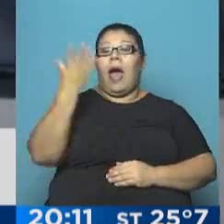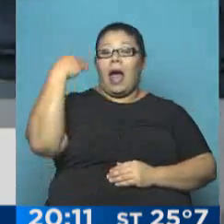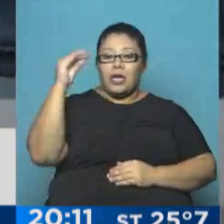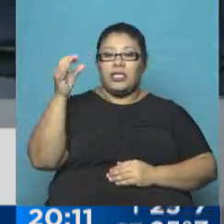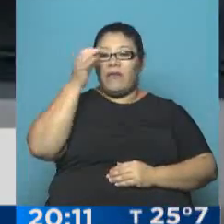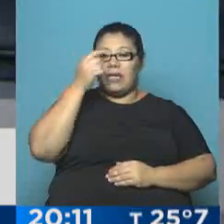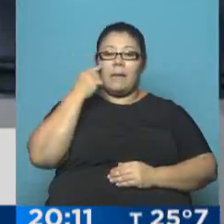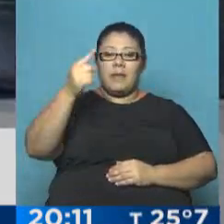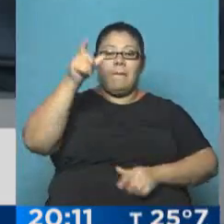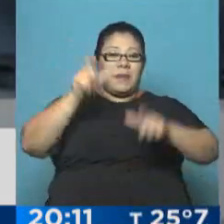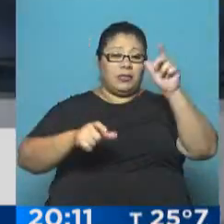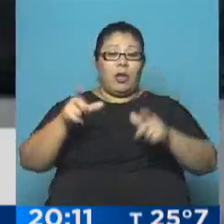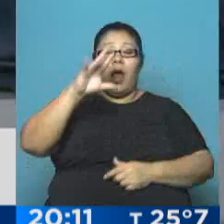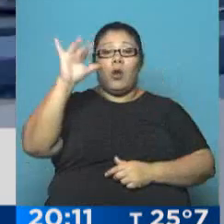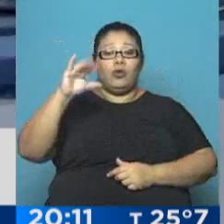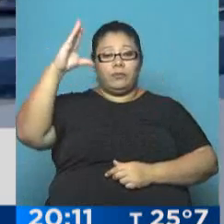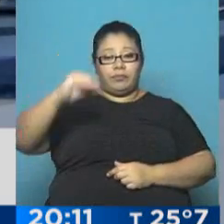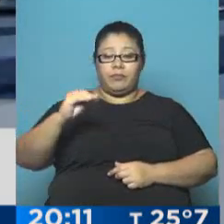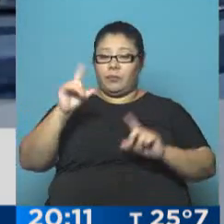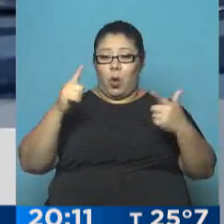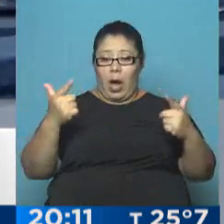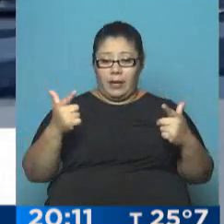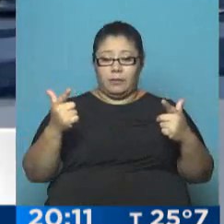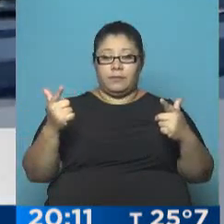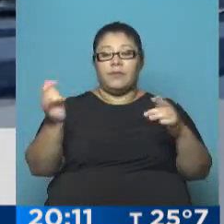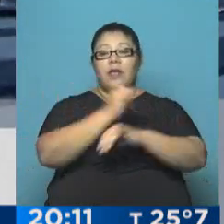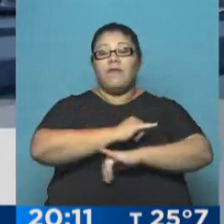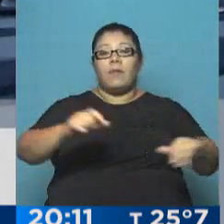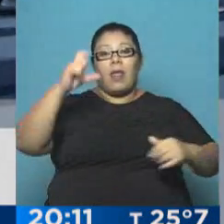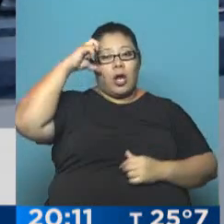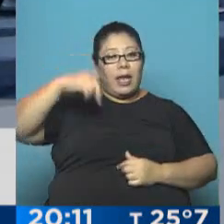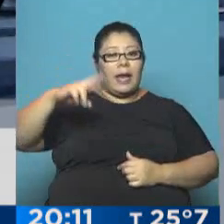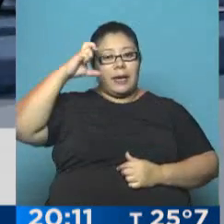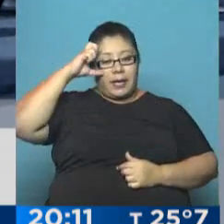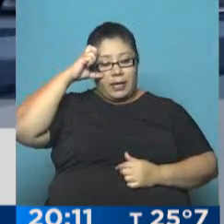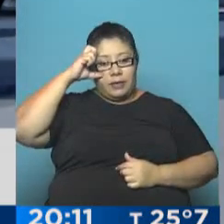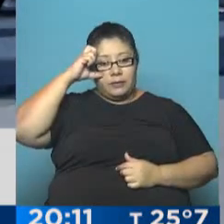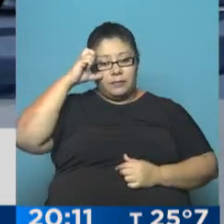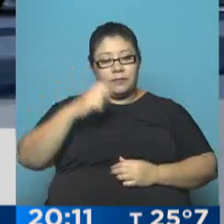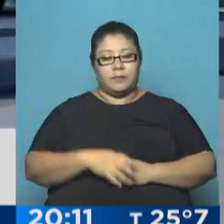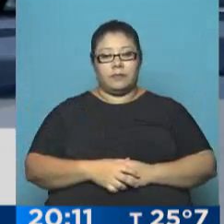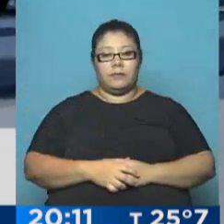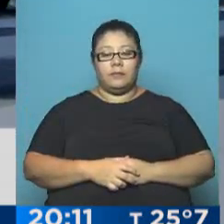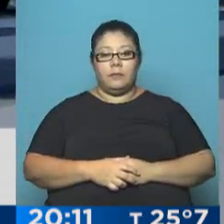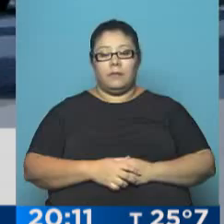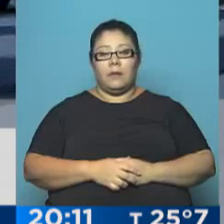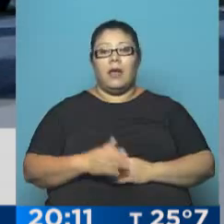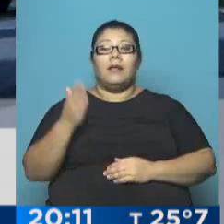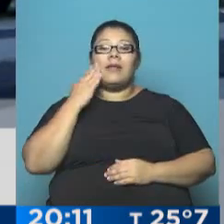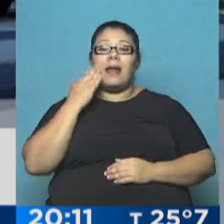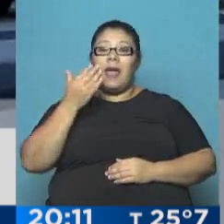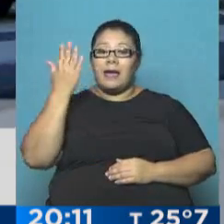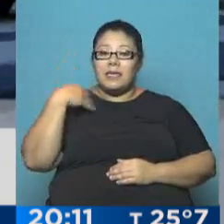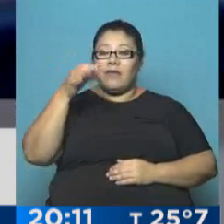20.000 usuarios seguían sin luz, de acuerdo con lo informado por el Ente Nacional Regulador de la Electricidad, el ENRE. En horas de la tarde, un total